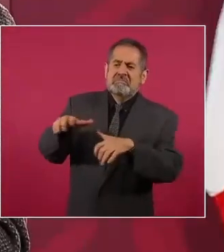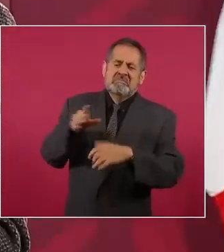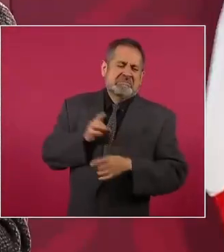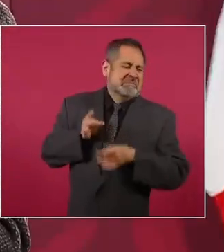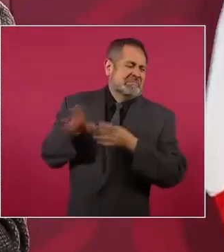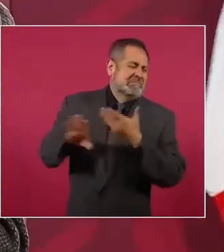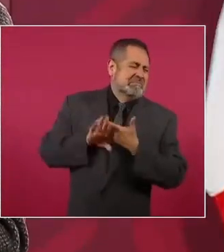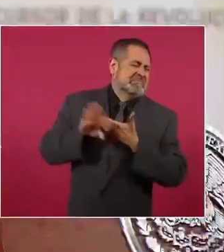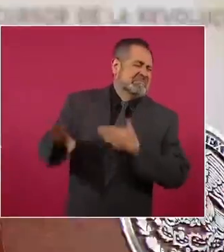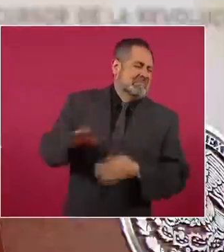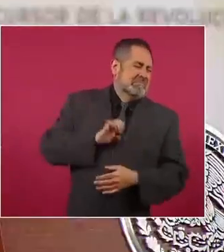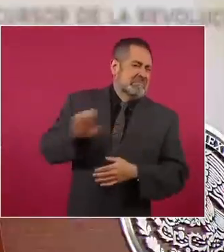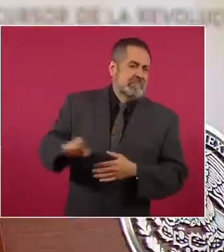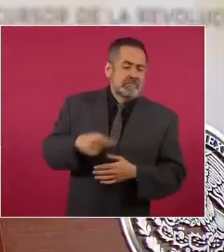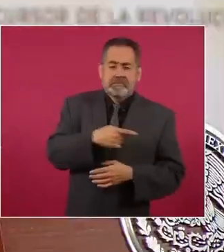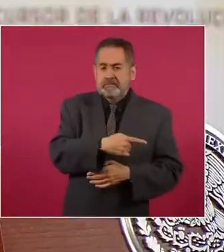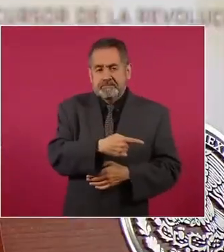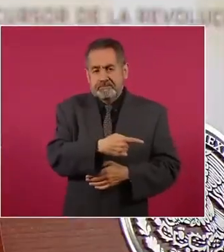Entonces,